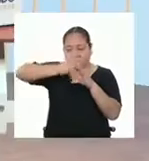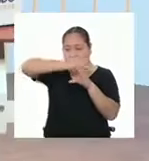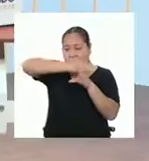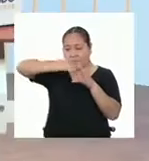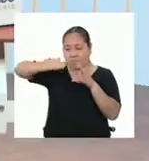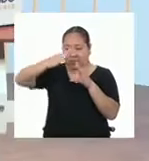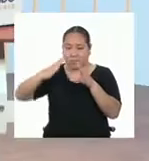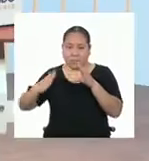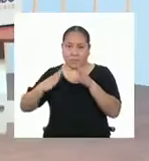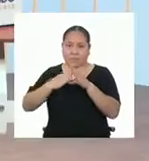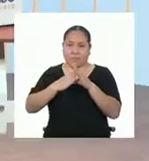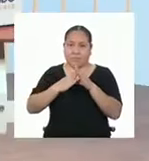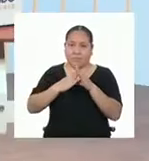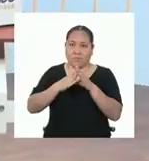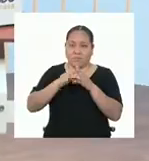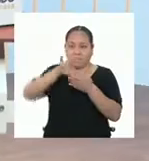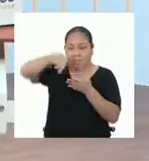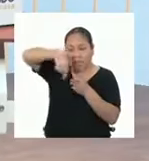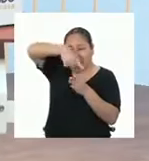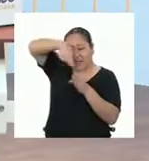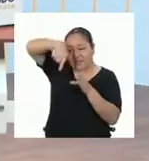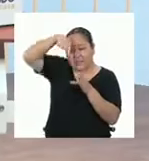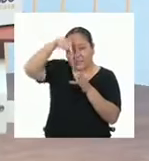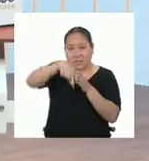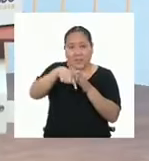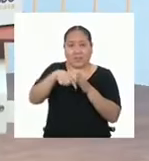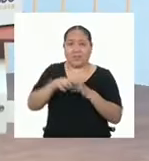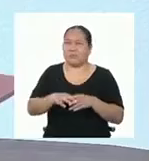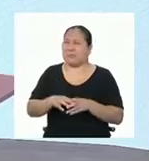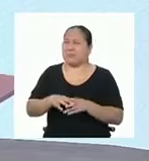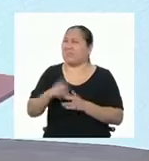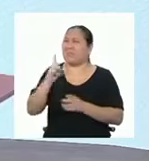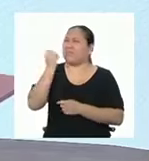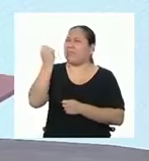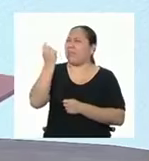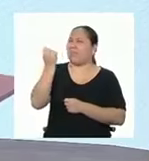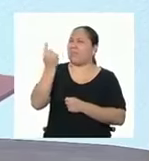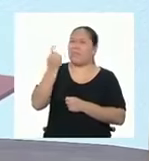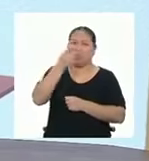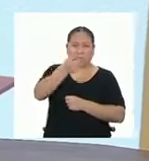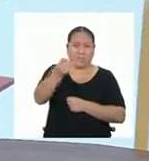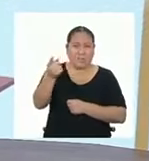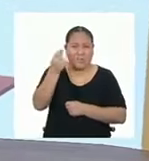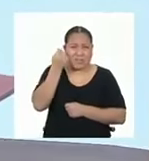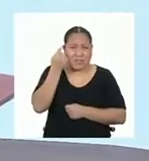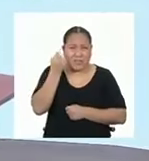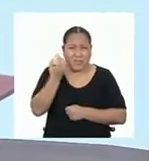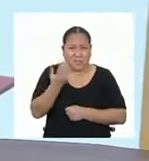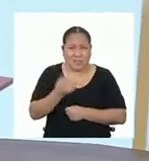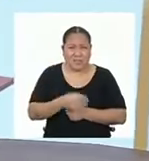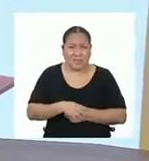Ahora sí me está hablando en marciano No entiendo nada ¿Ustedes entendieron?